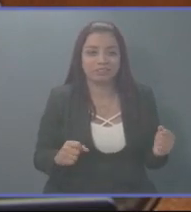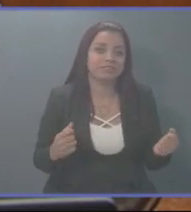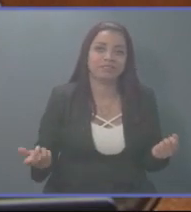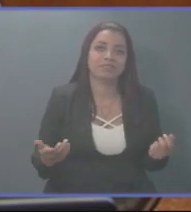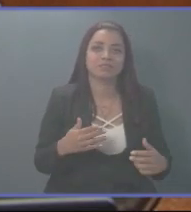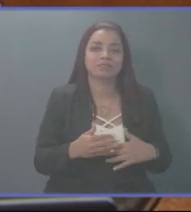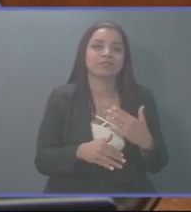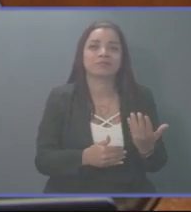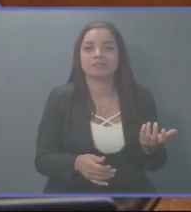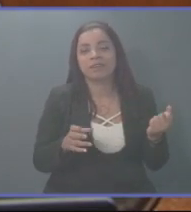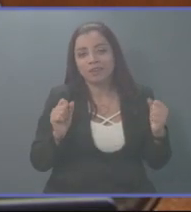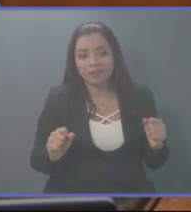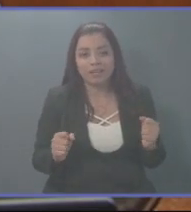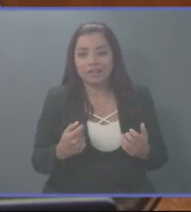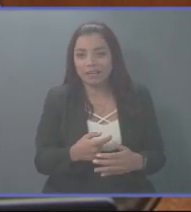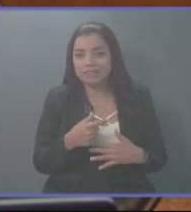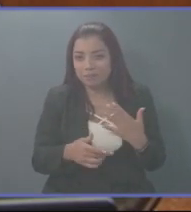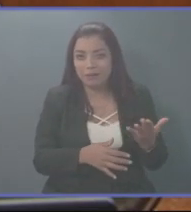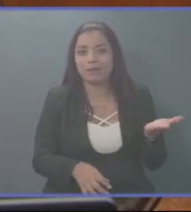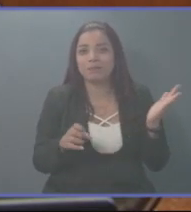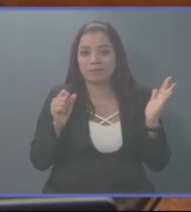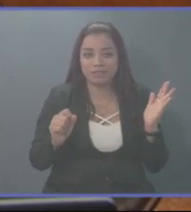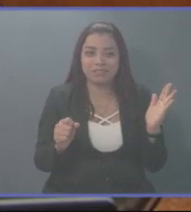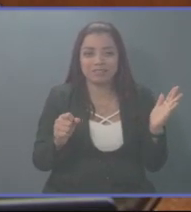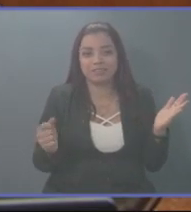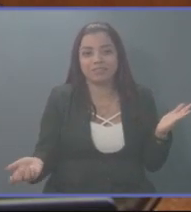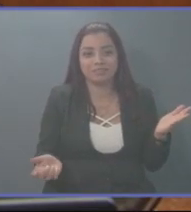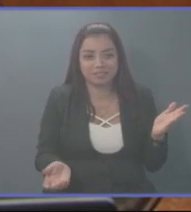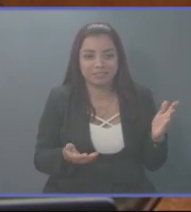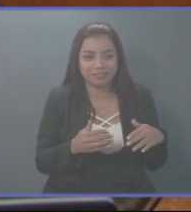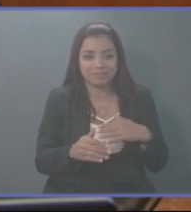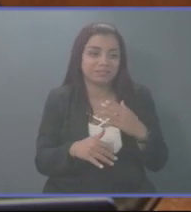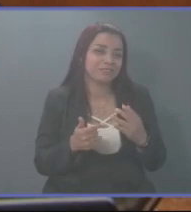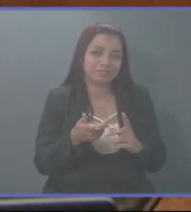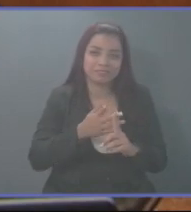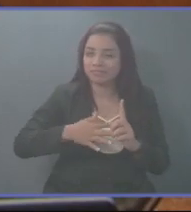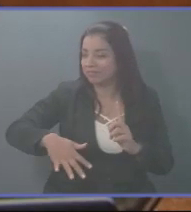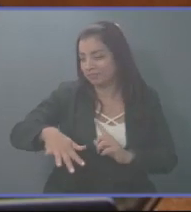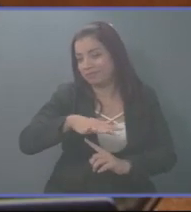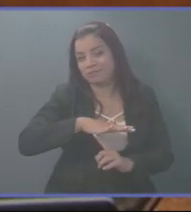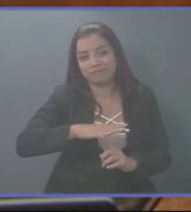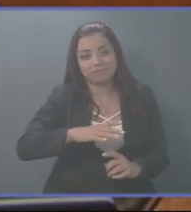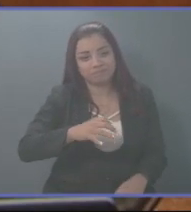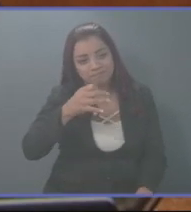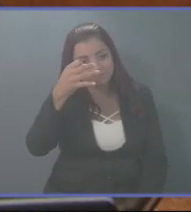La dirección deberá instalar albergues temporales en condiciones dignas